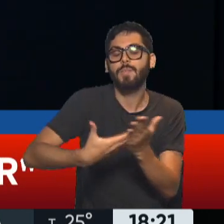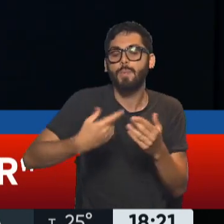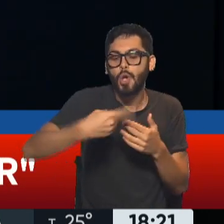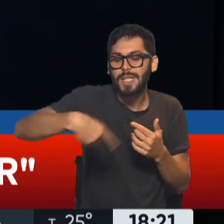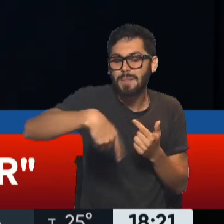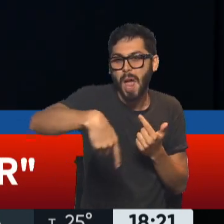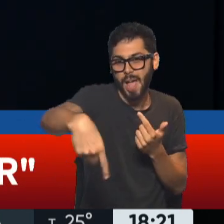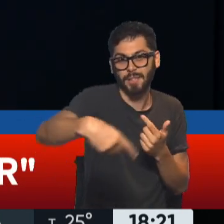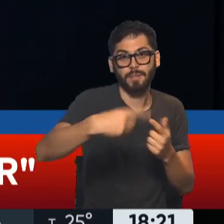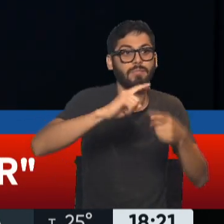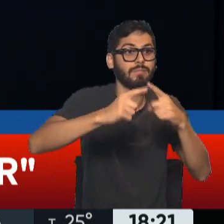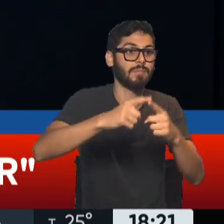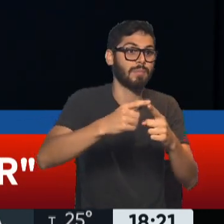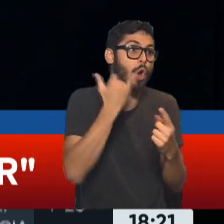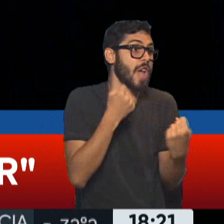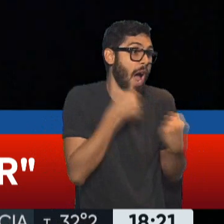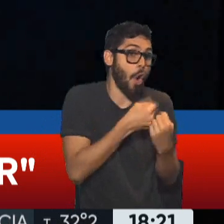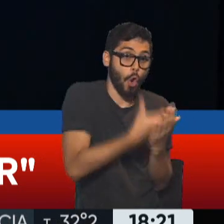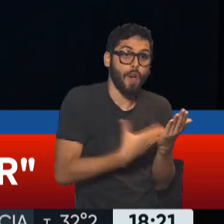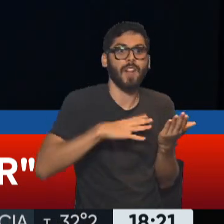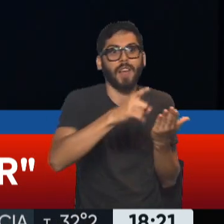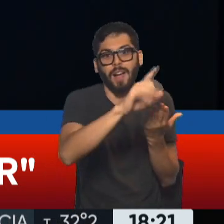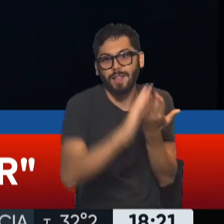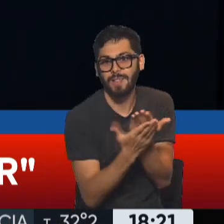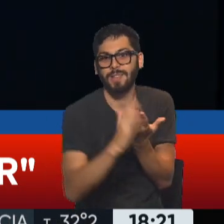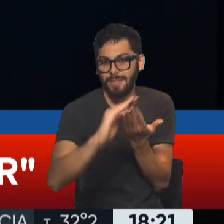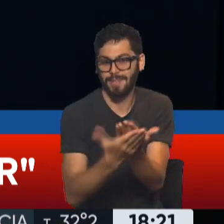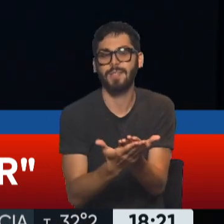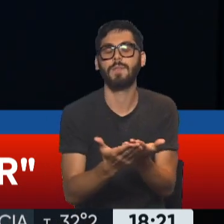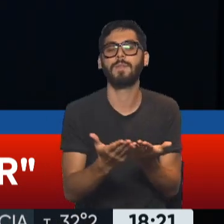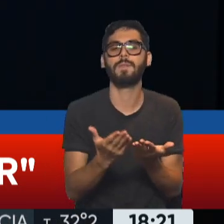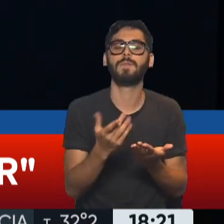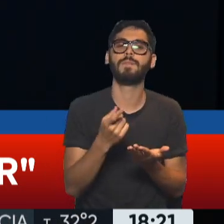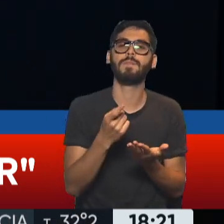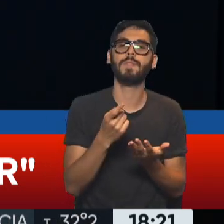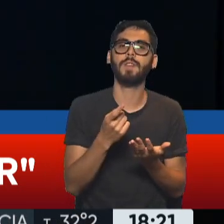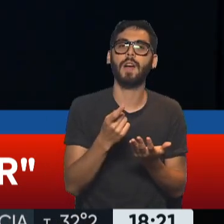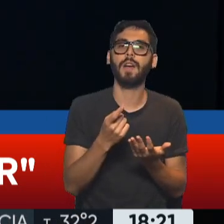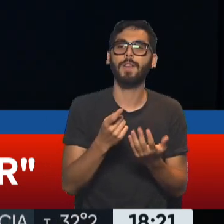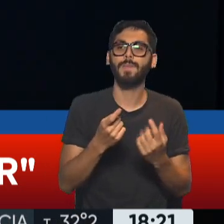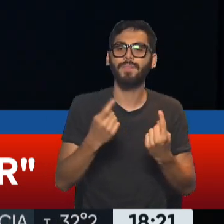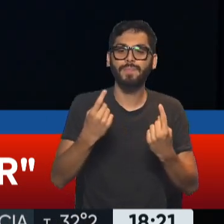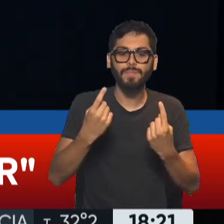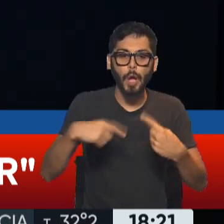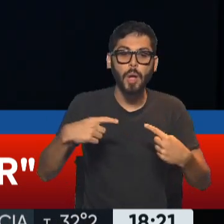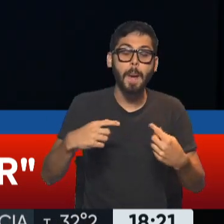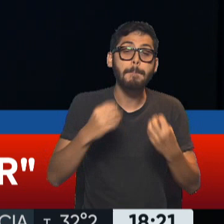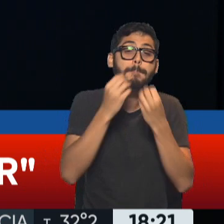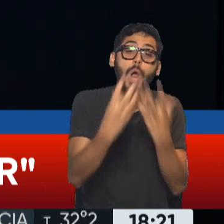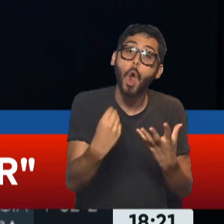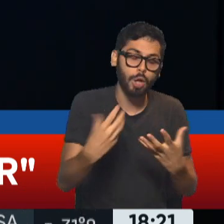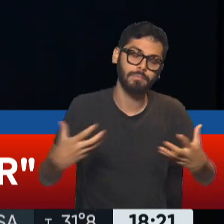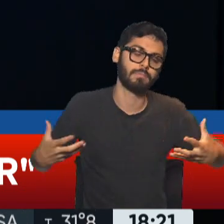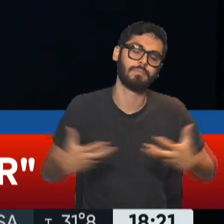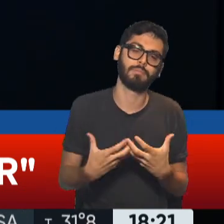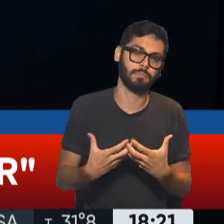la base de lo que ya se ha acordado. Y las cosas salen mejor cuando se trabaja de forma colectiva. Es muy,